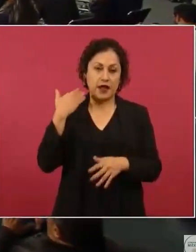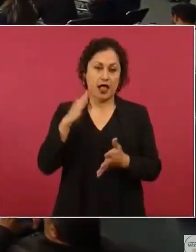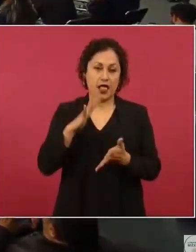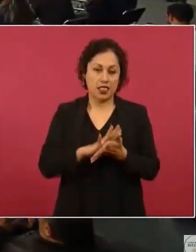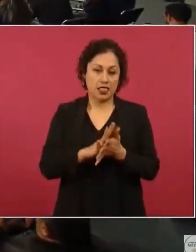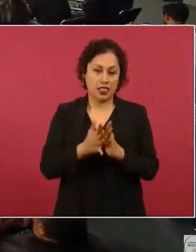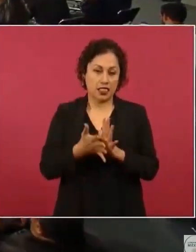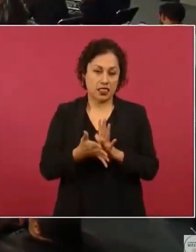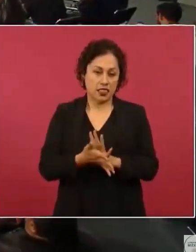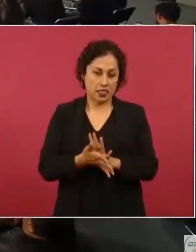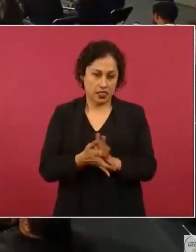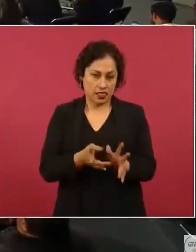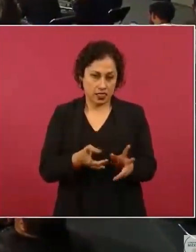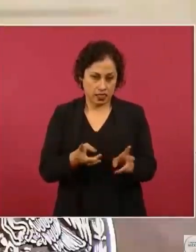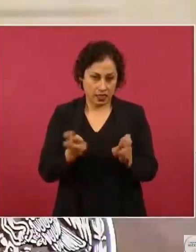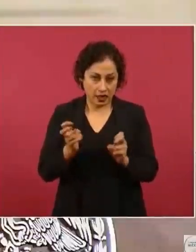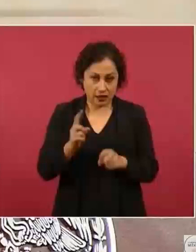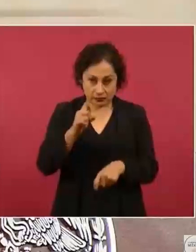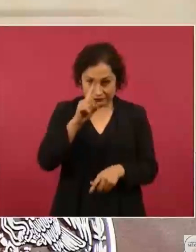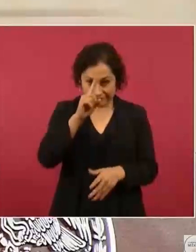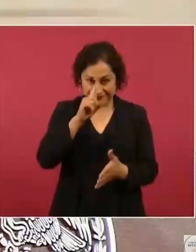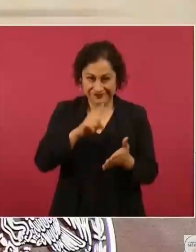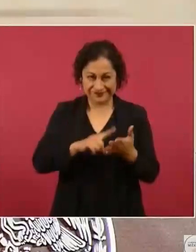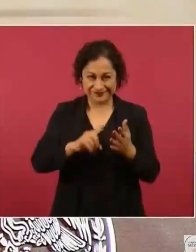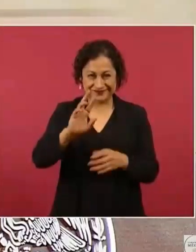que la diferencia